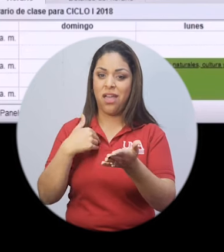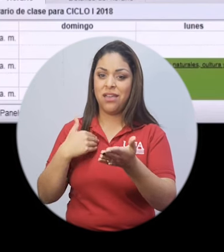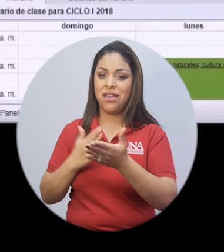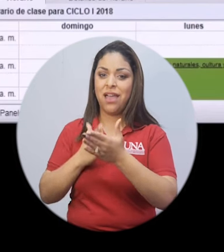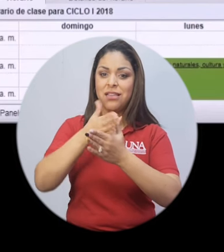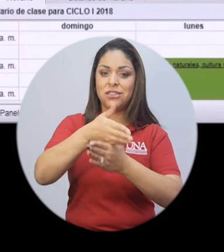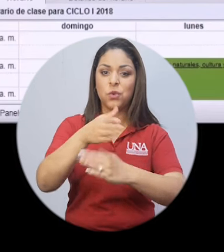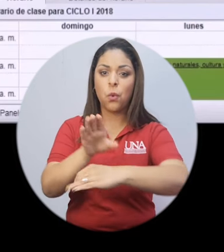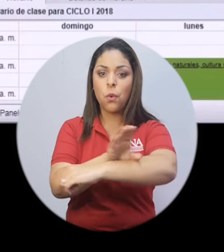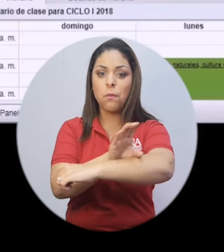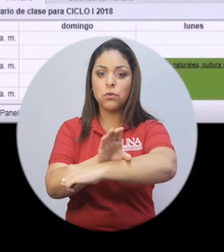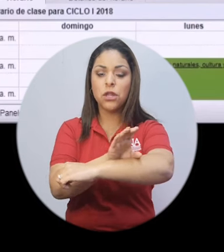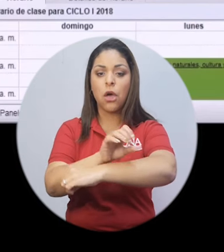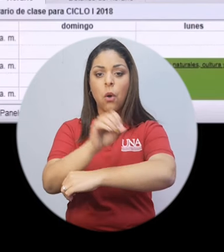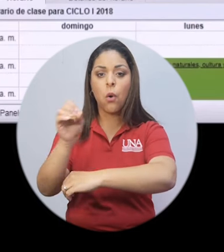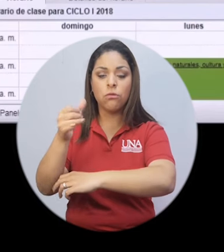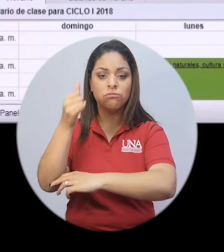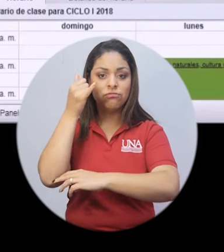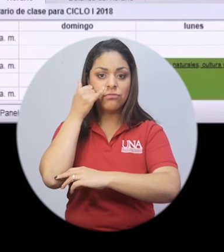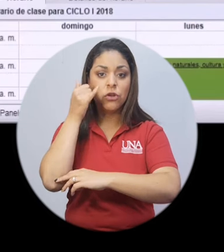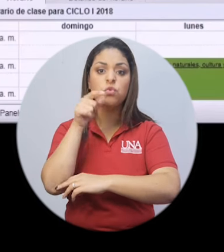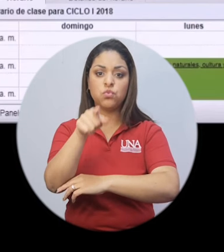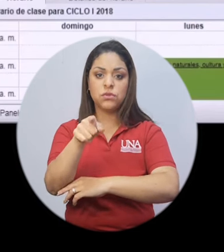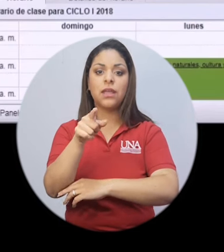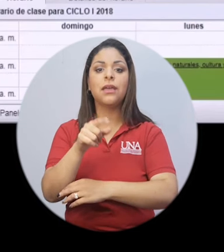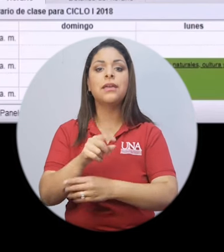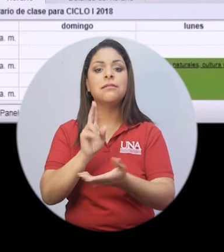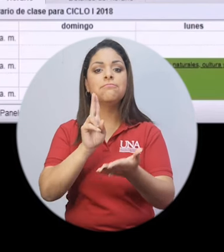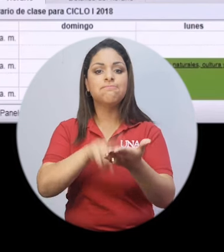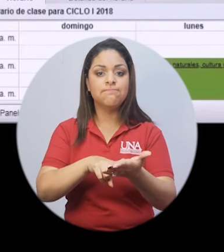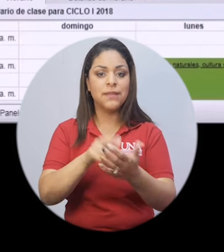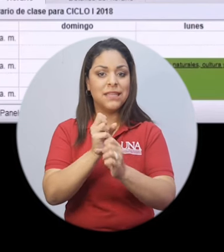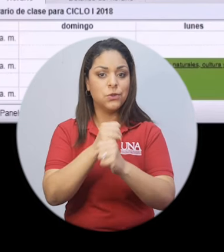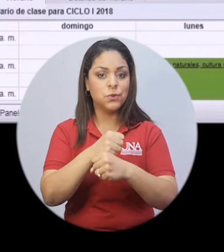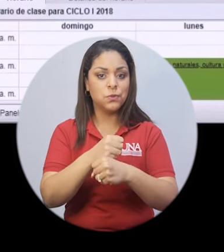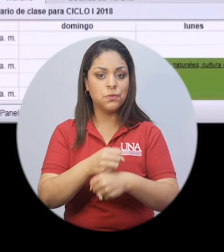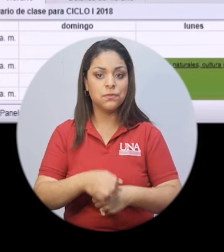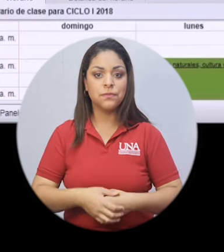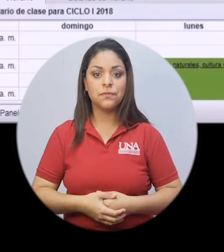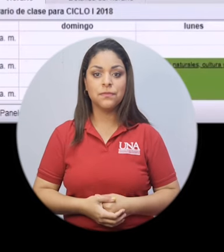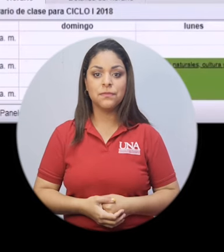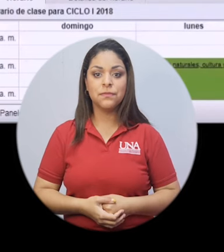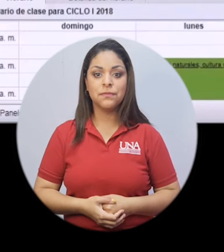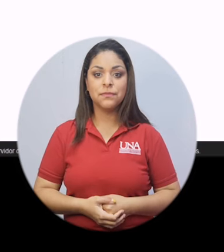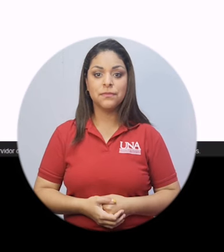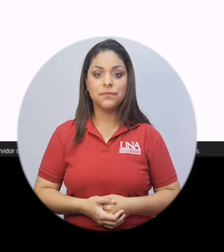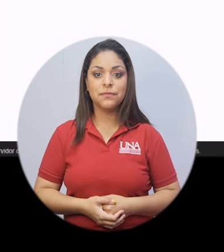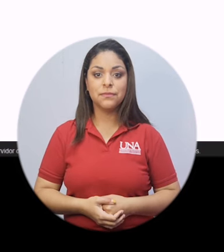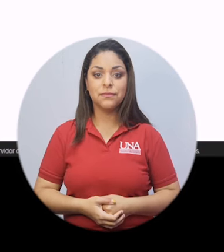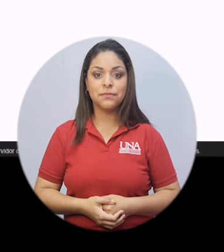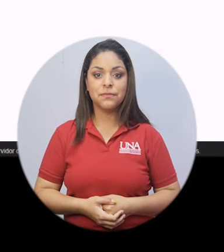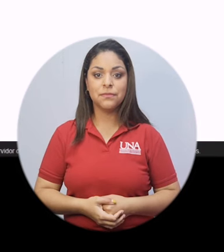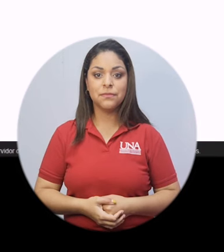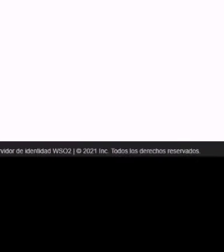matrícula si tiene acceso a la computadora o dispositivo móvil desde el cual la realizaste.